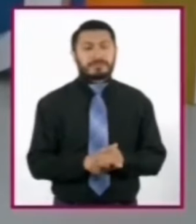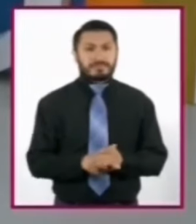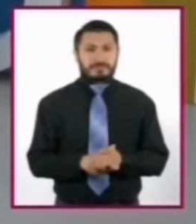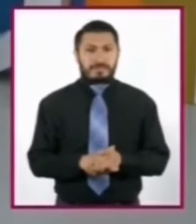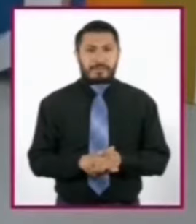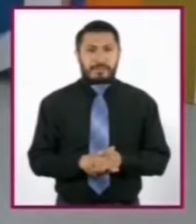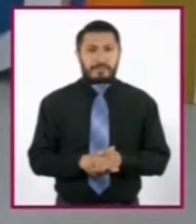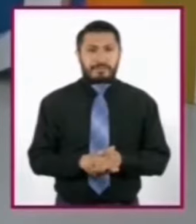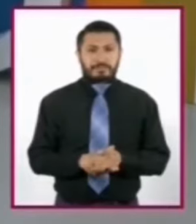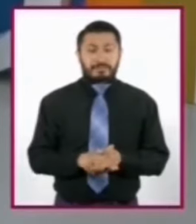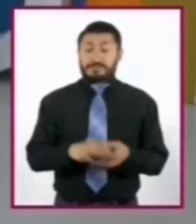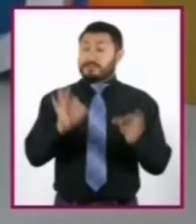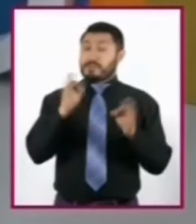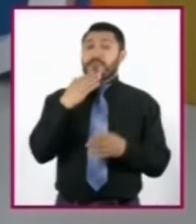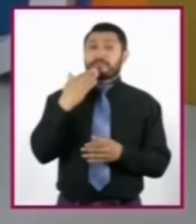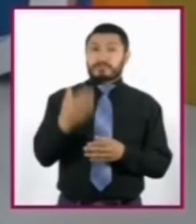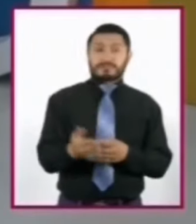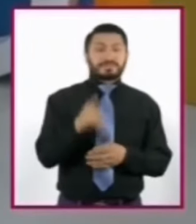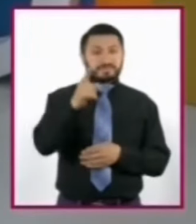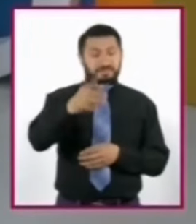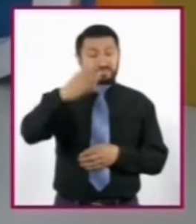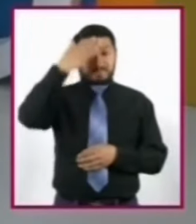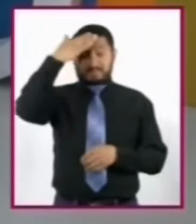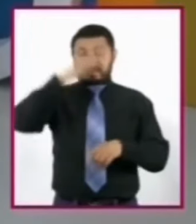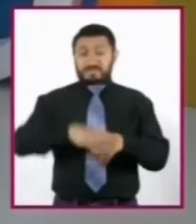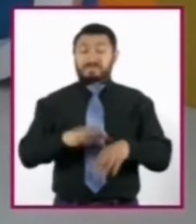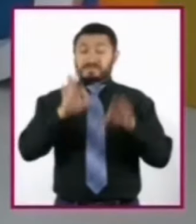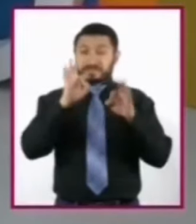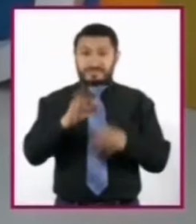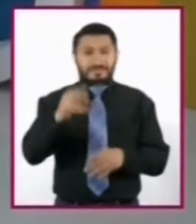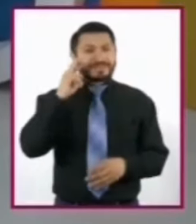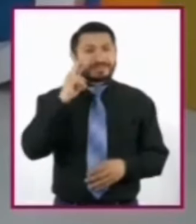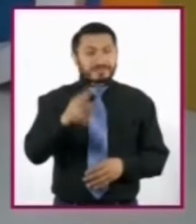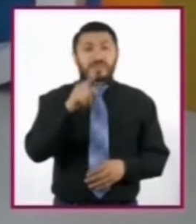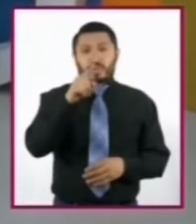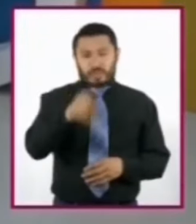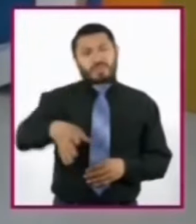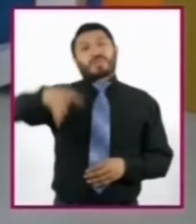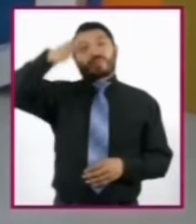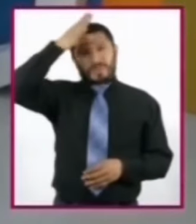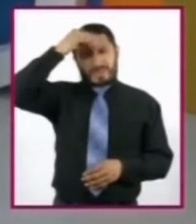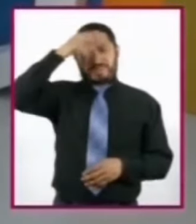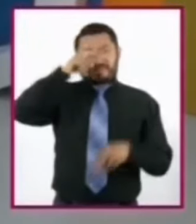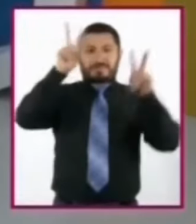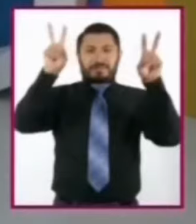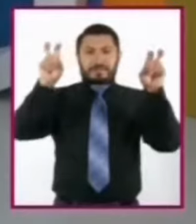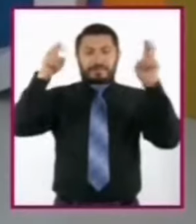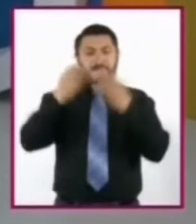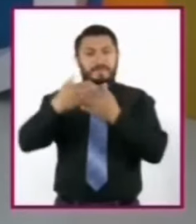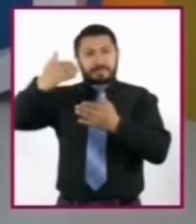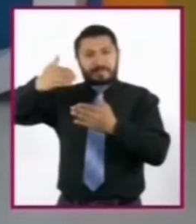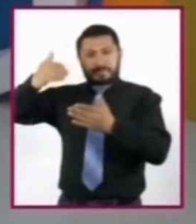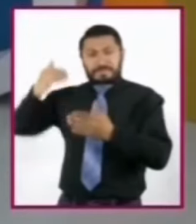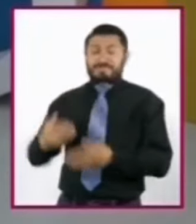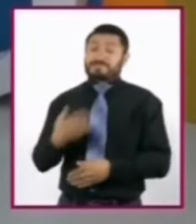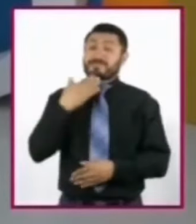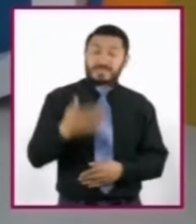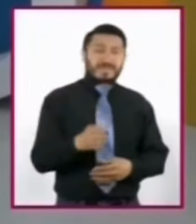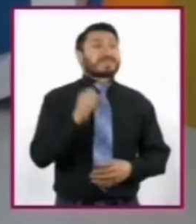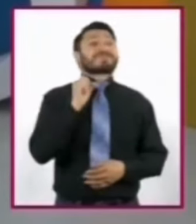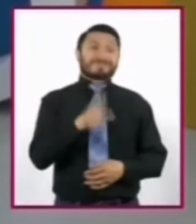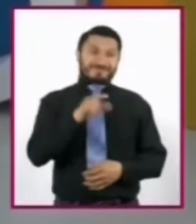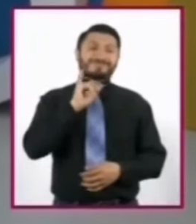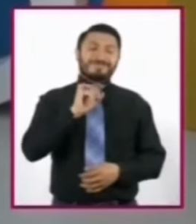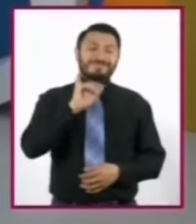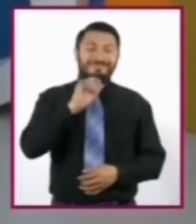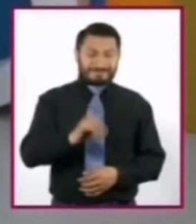bien. Tienes muy buena memoria. Veo que te han quedado claros los temas anteriores. Claro, maestra. También recuerdo